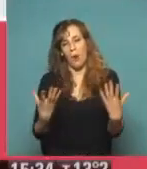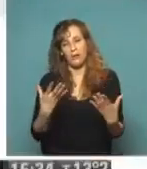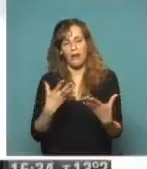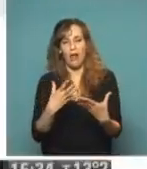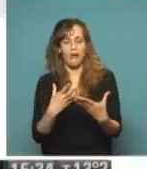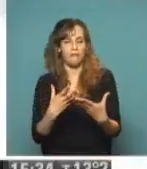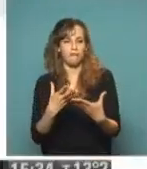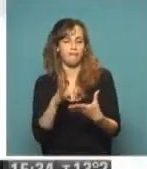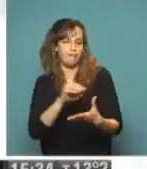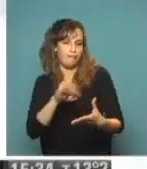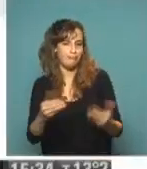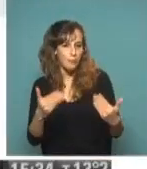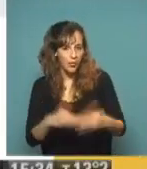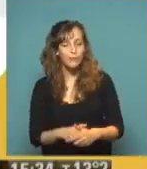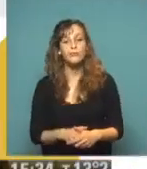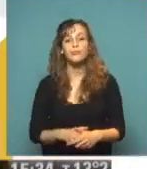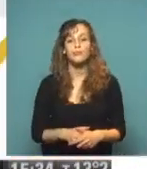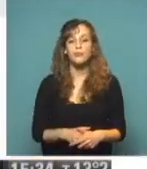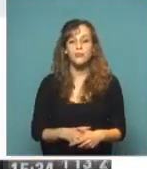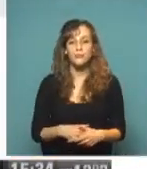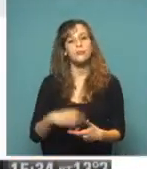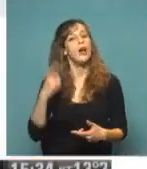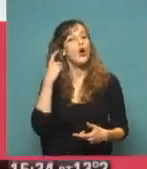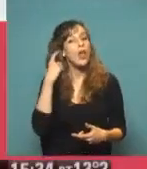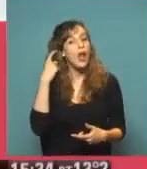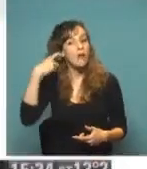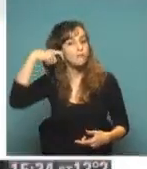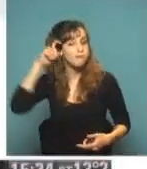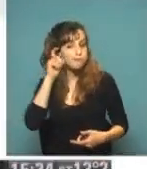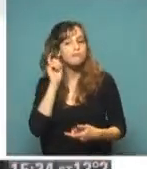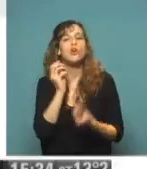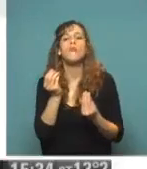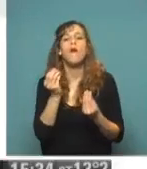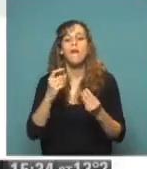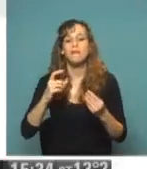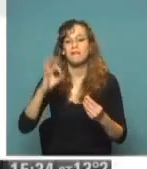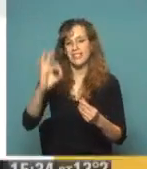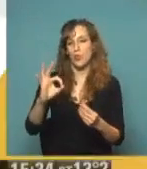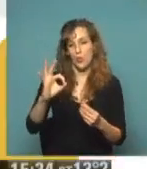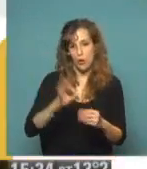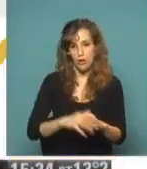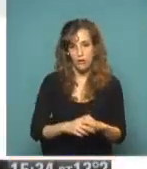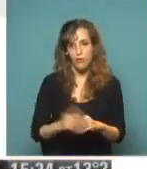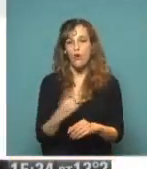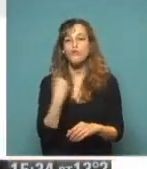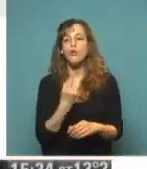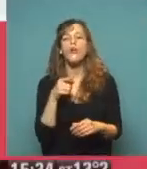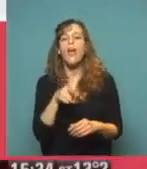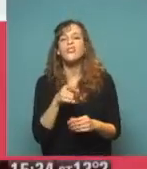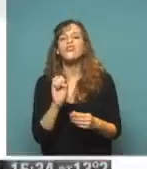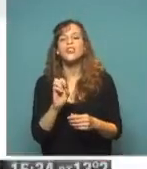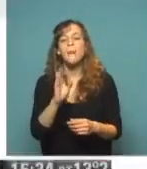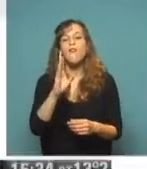nariz. Tranquilos, la oreja también es un círculo. Pero, ajá. O sea, yo acá lo que estamos haciendo nosotros se llama boceto. Es